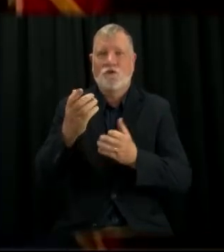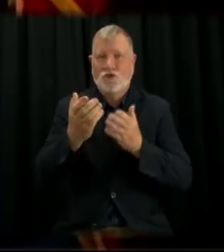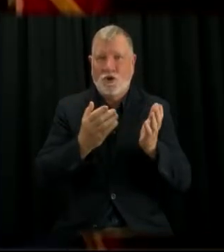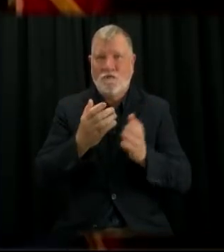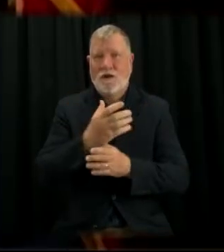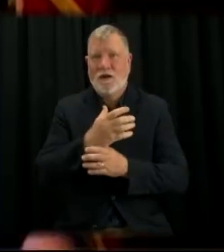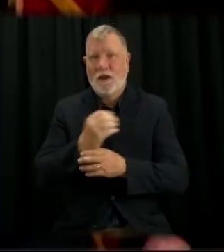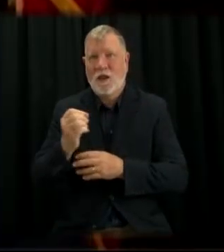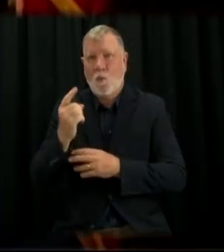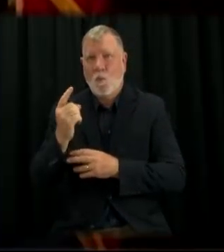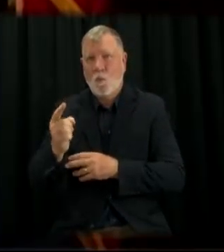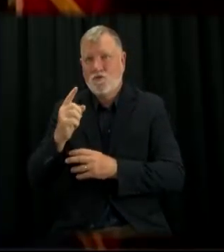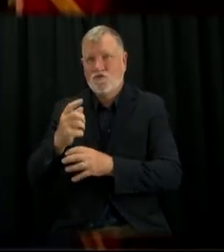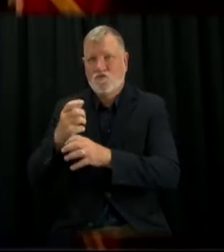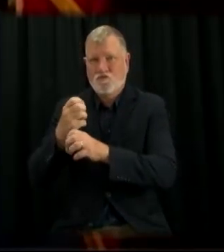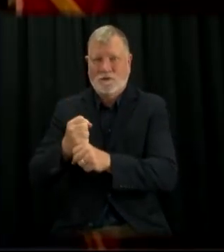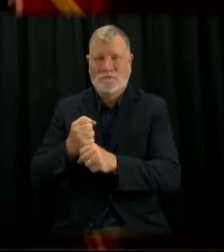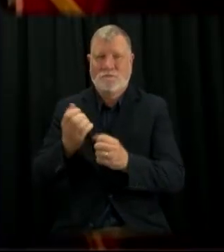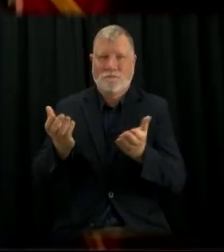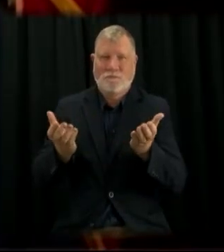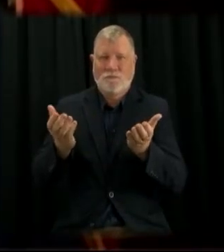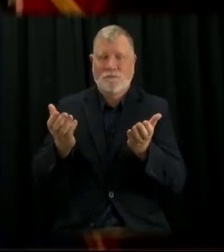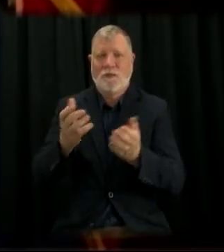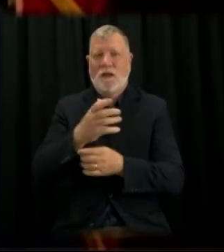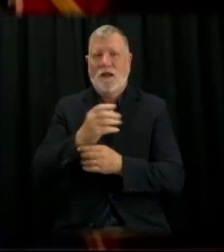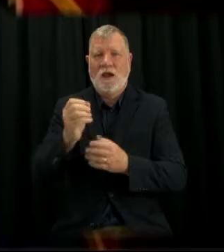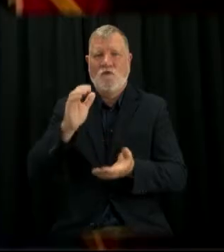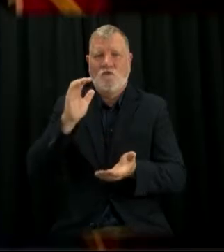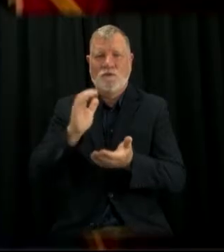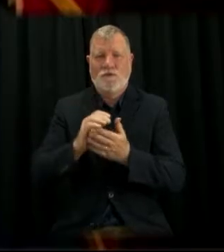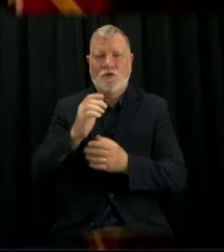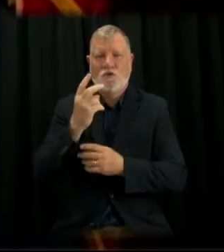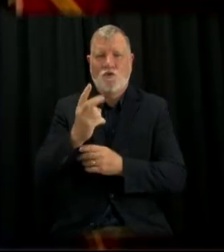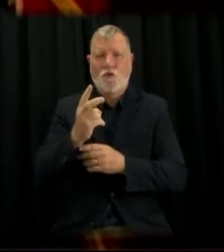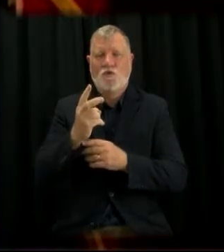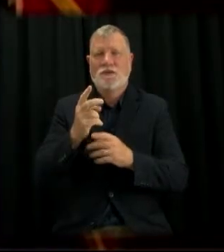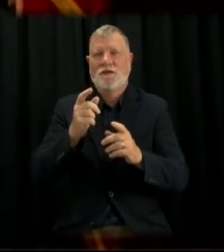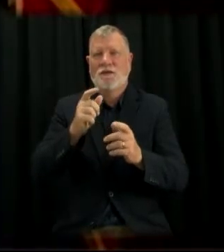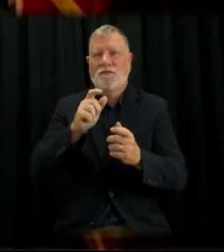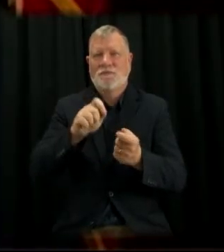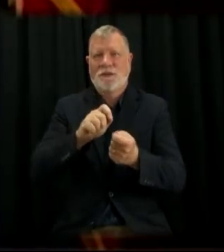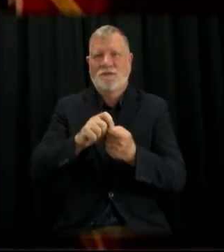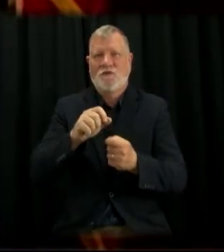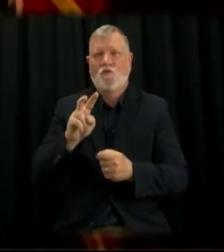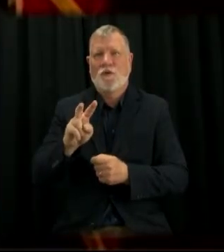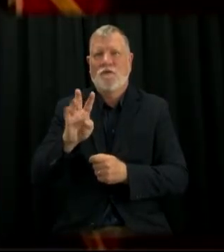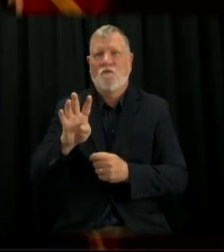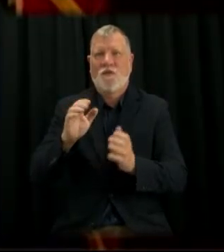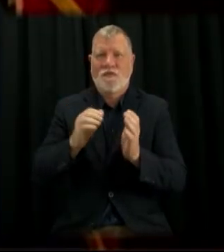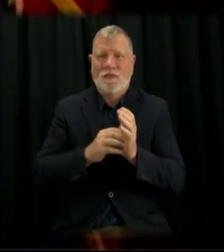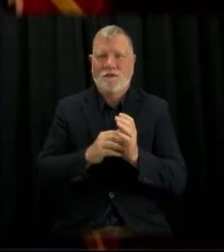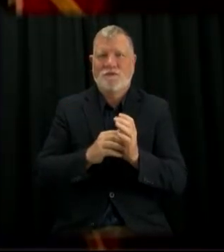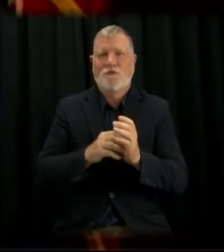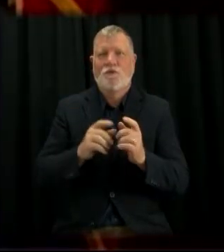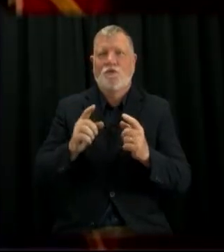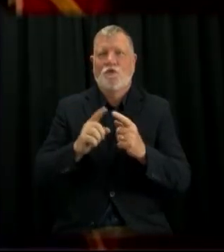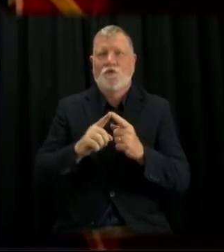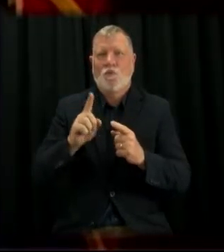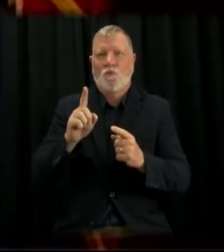Un plan para el servicio de carrera y después otro fideicomiso para empleados. Y también revisión de la clasificación de empleados